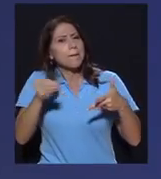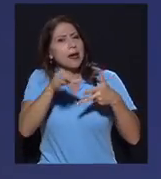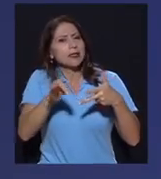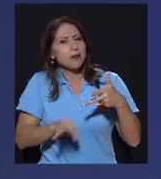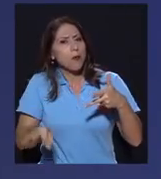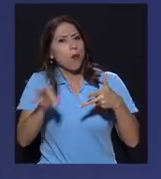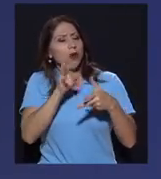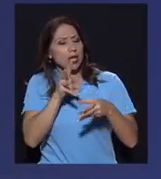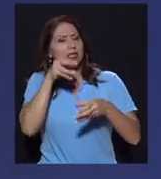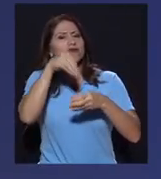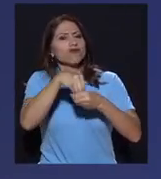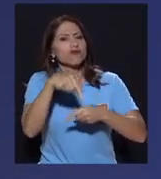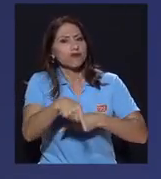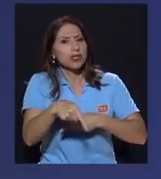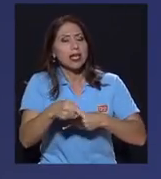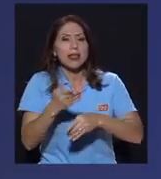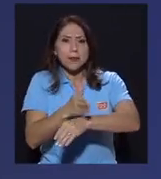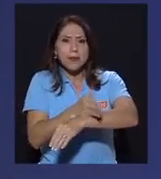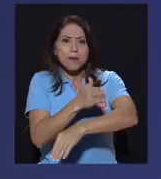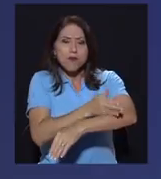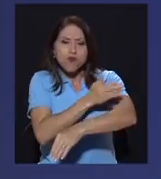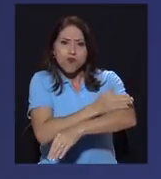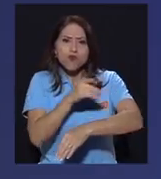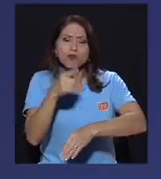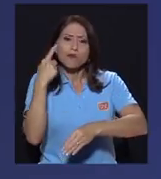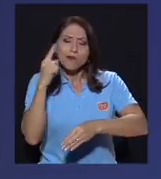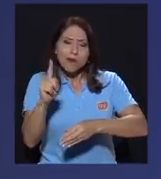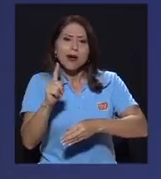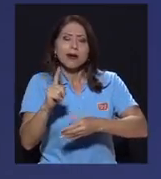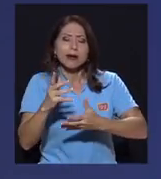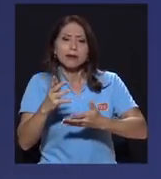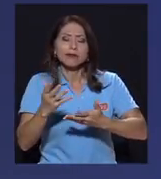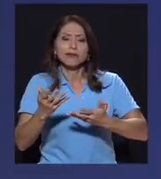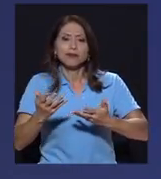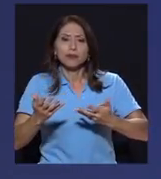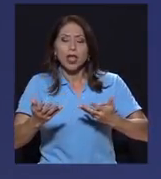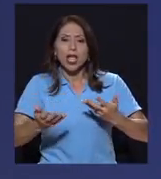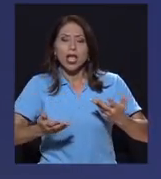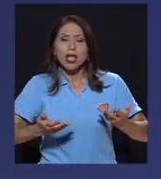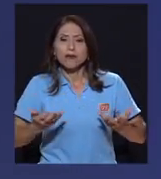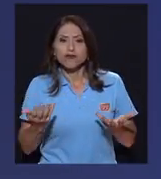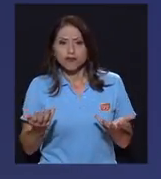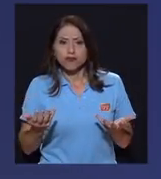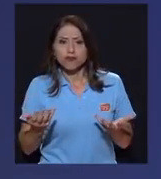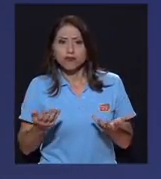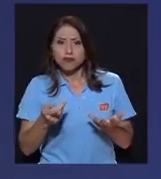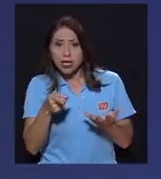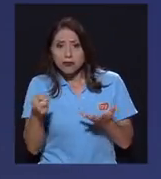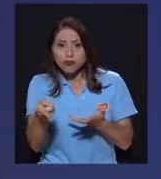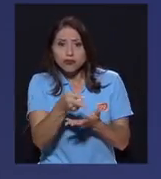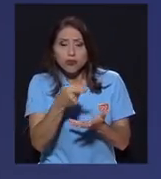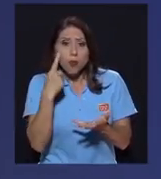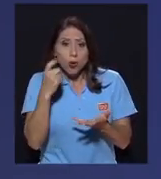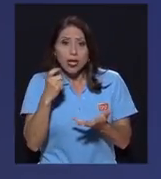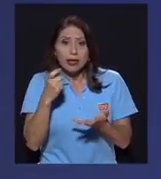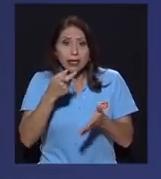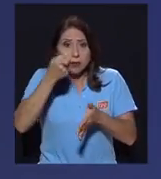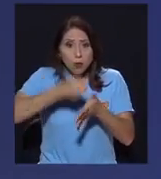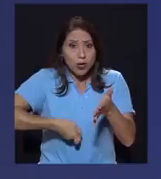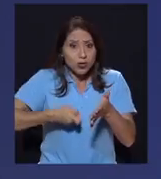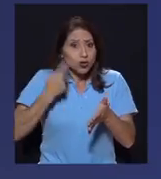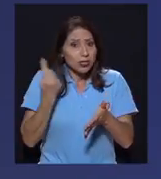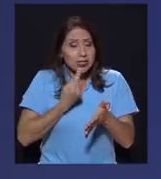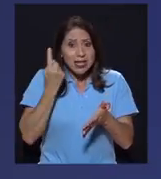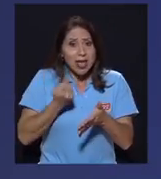tener en el sentido del mejoramiento en la recolección específica porque los impuestos siempre